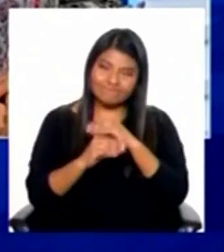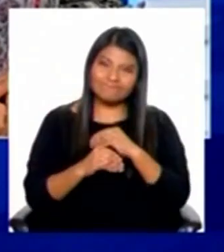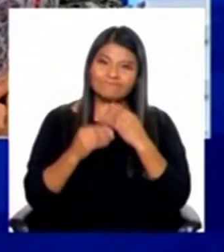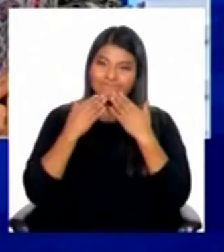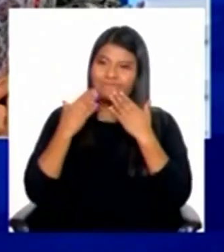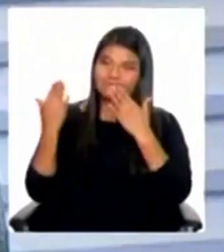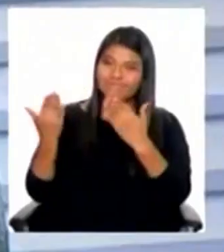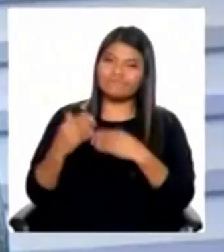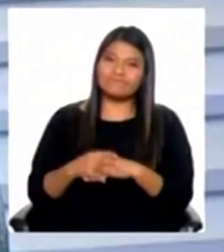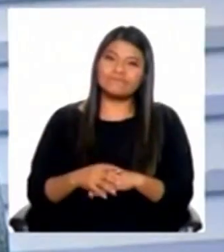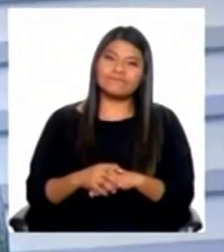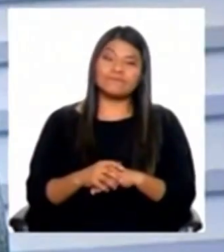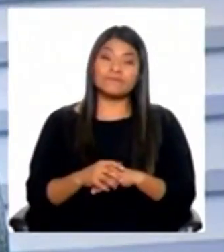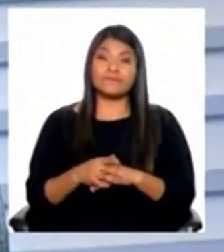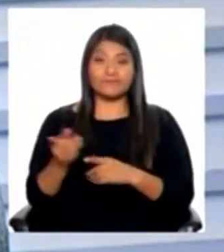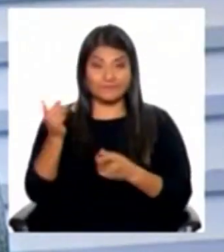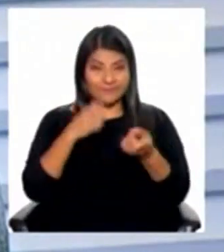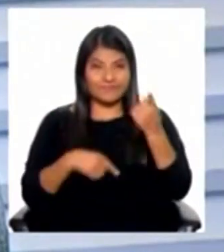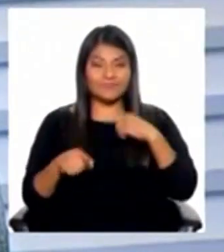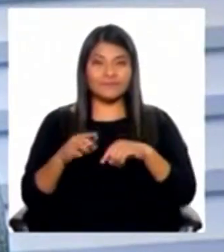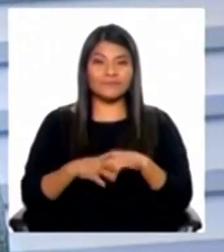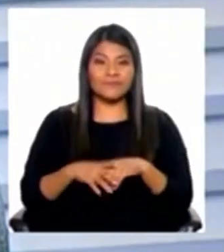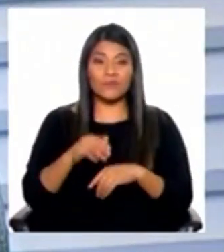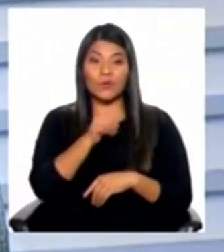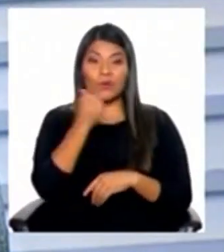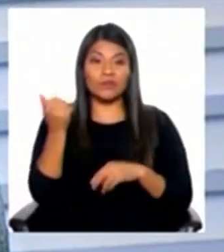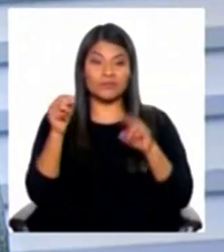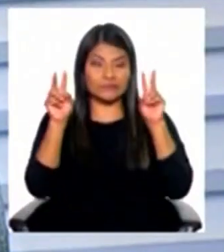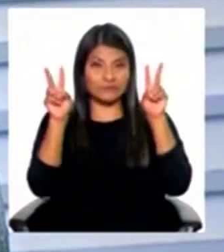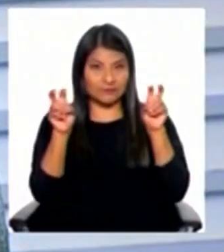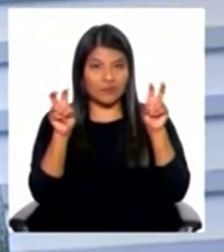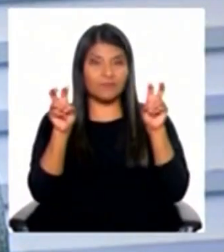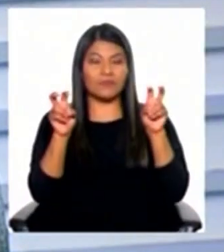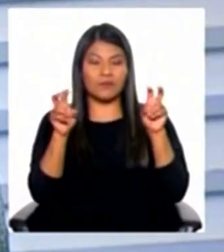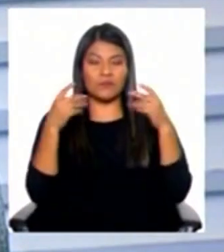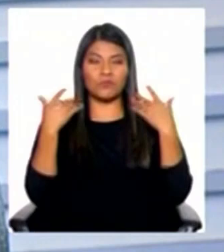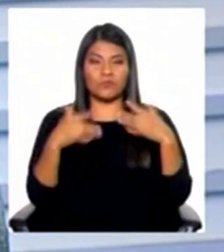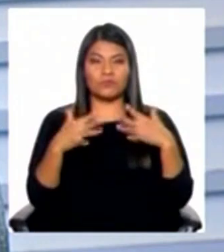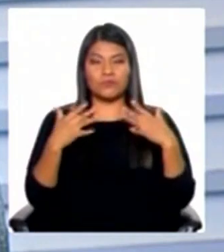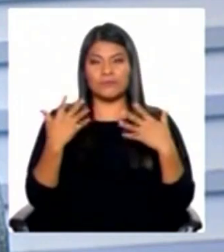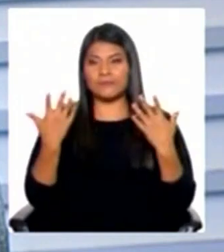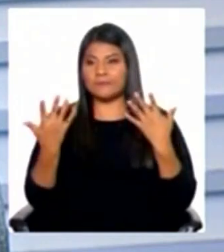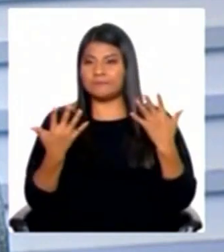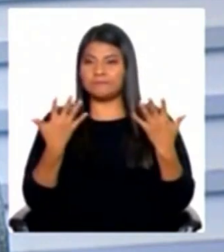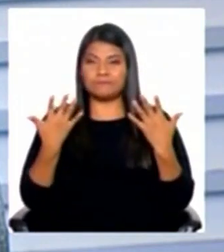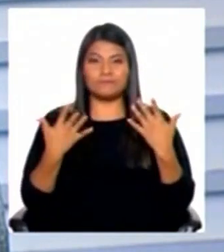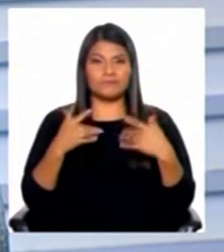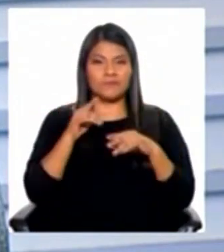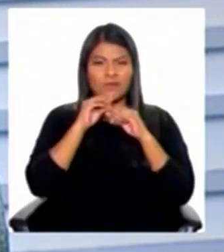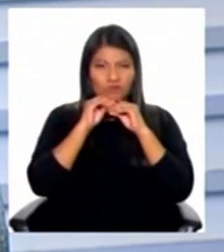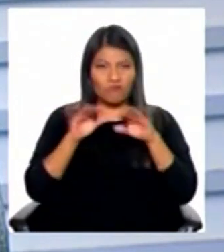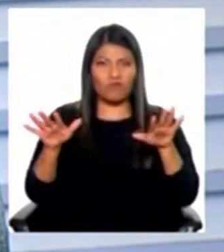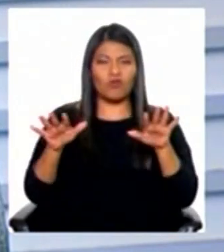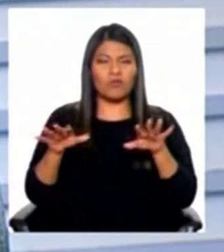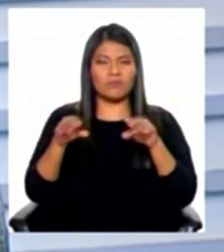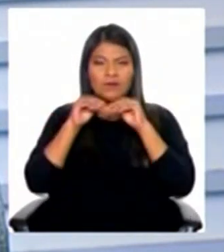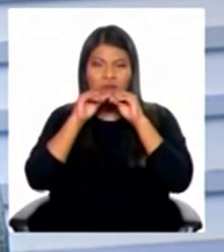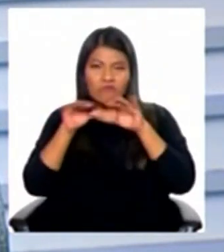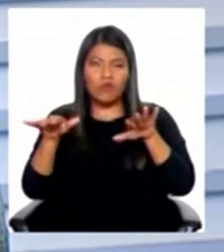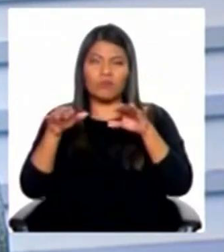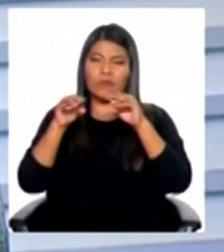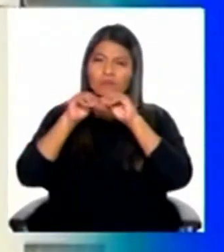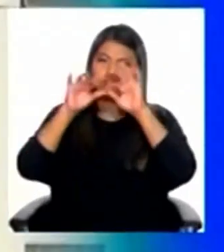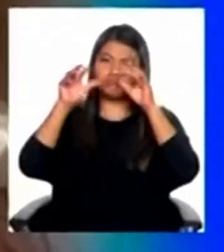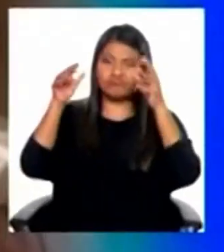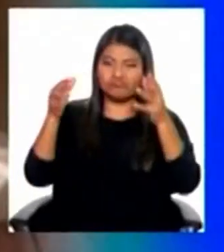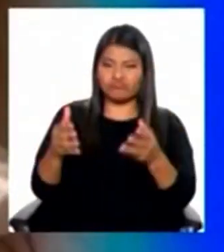Buenas noches. Y después del corte vamos a volver con otra situación que también se ha convertido en tendencia en las redes sociales y